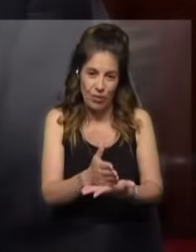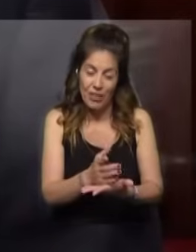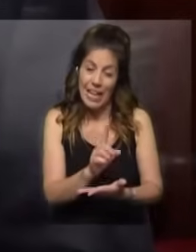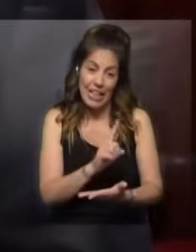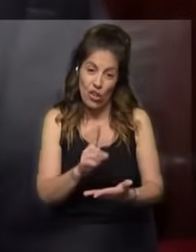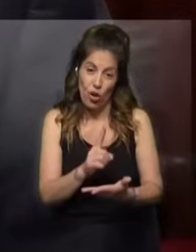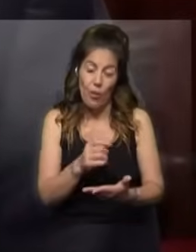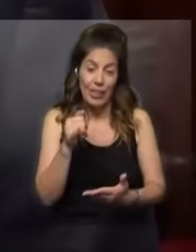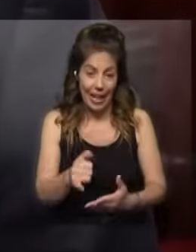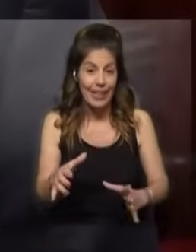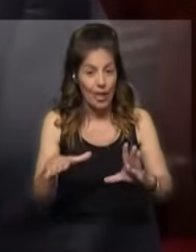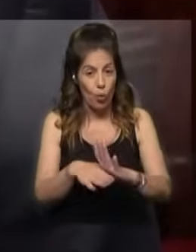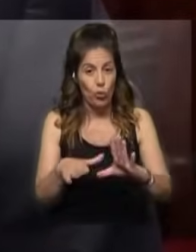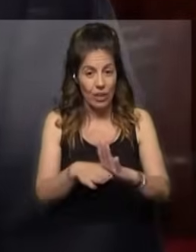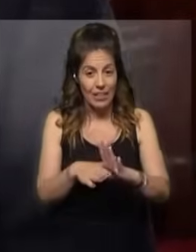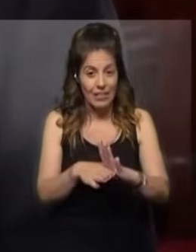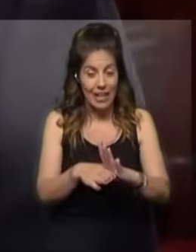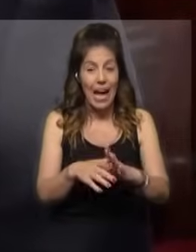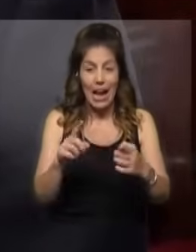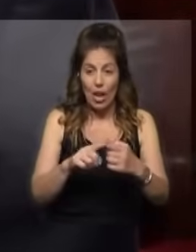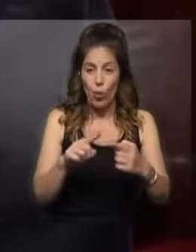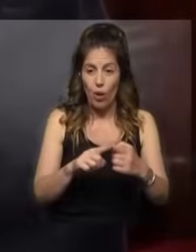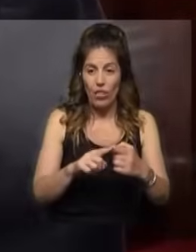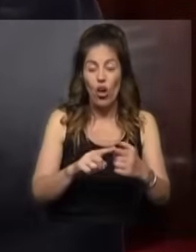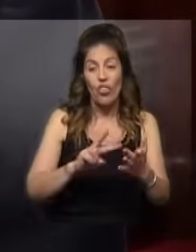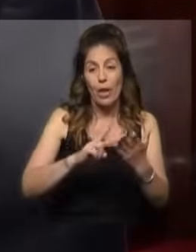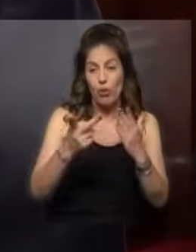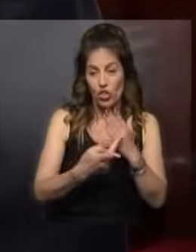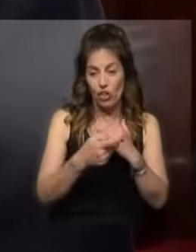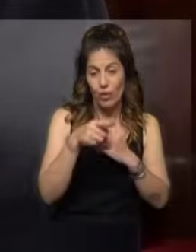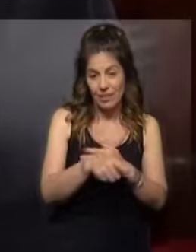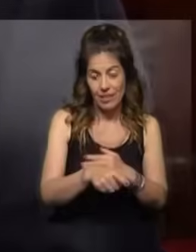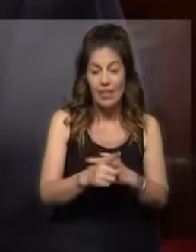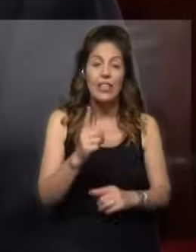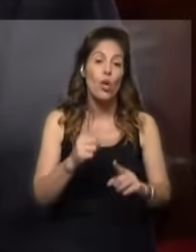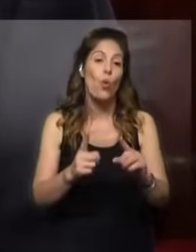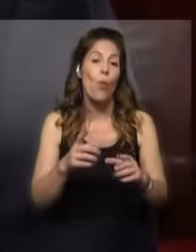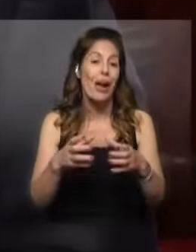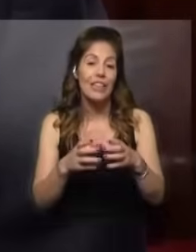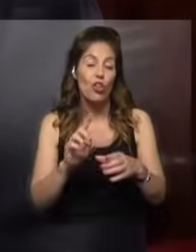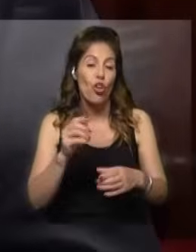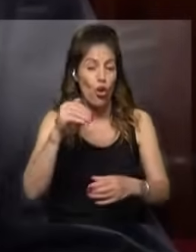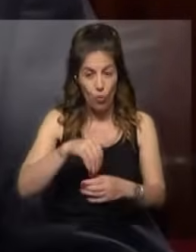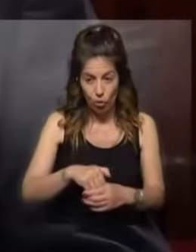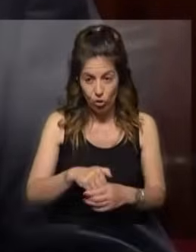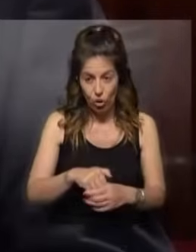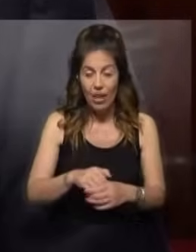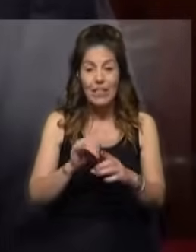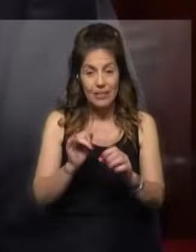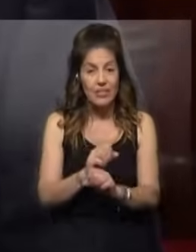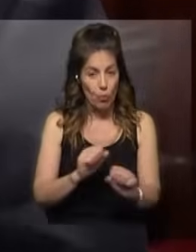había de votar el proyecto tal como está si un partido no lo vota en este caso el Partido Nacional legítimamente igual están los votos para